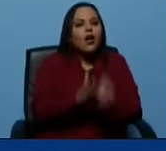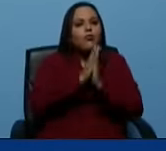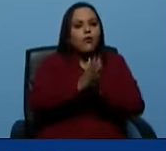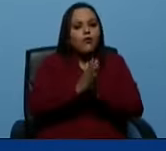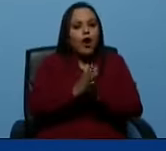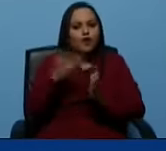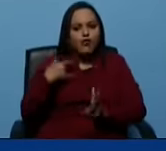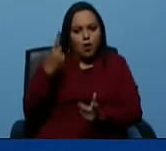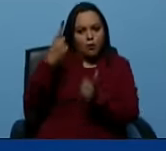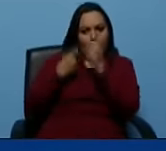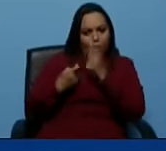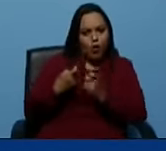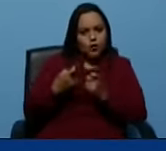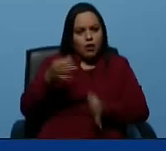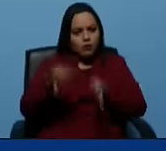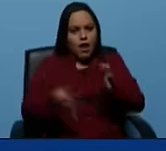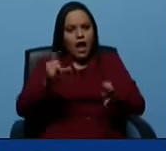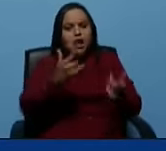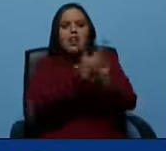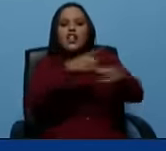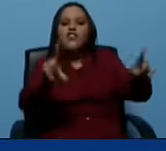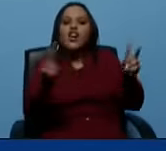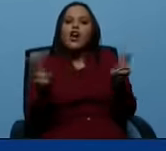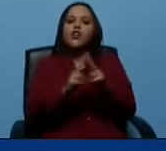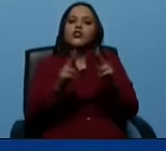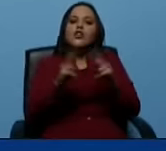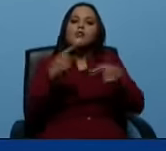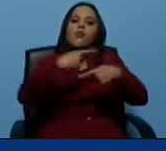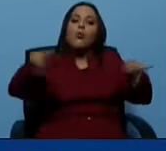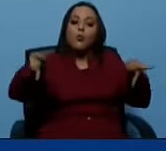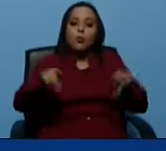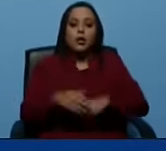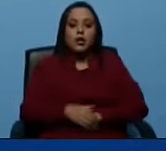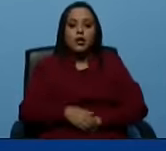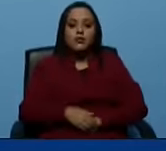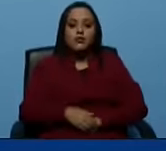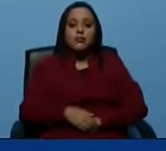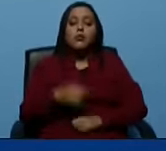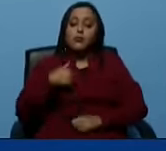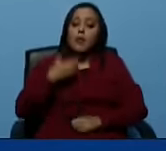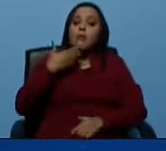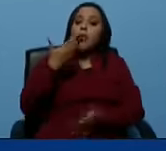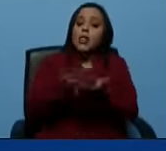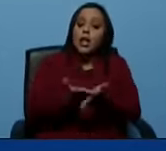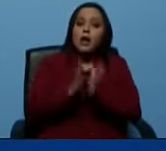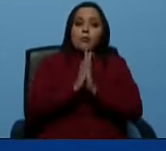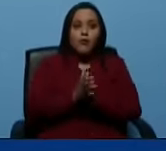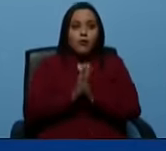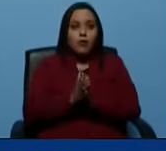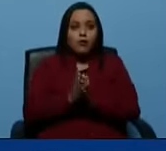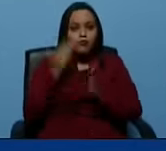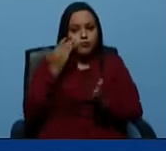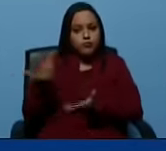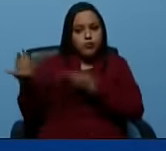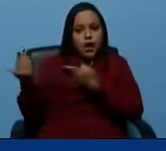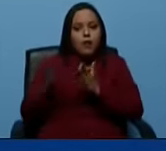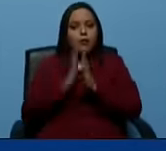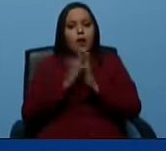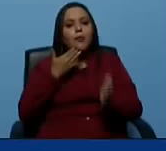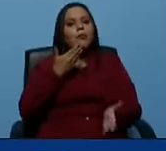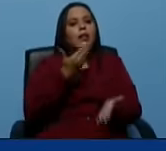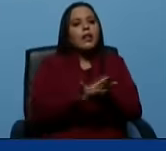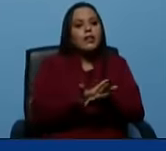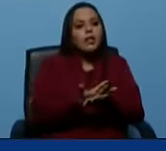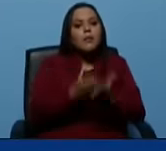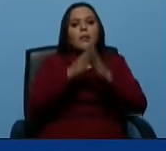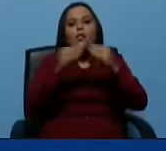audiencia sea liberada para ser conocida públicamente. Y pediría, señor procurador, que se solicite que la audiencia